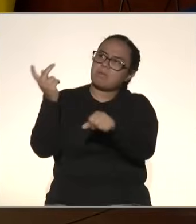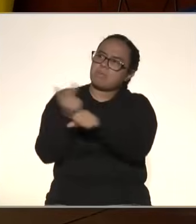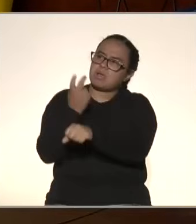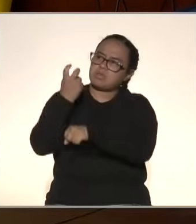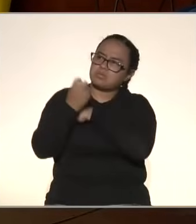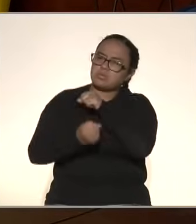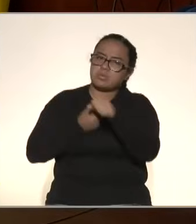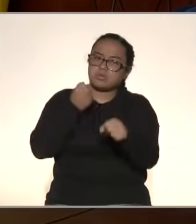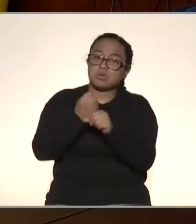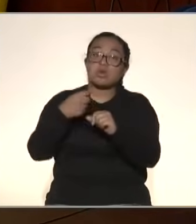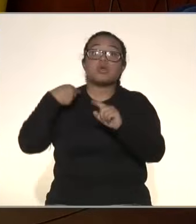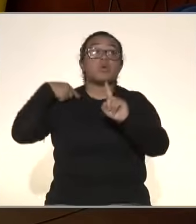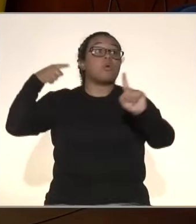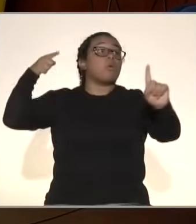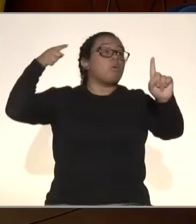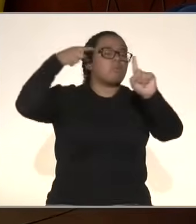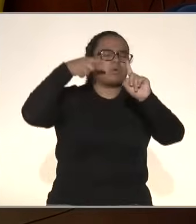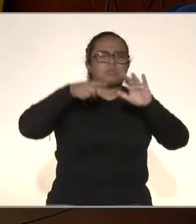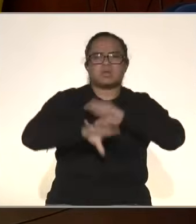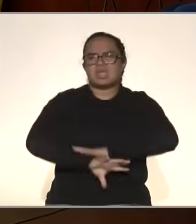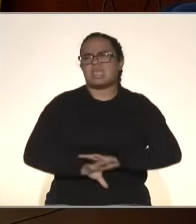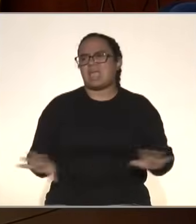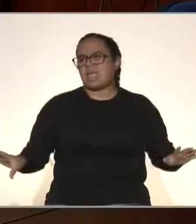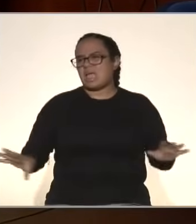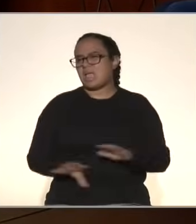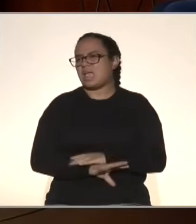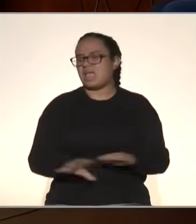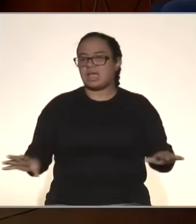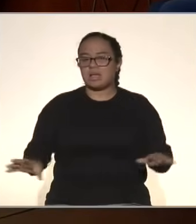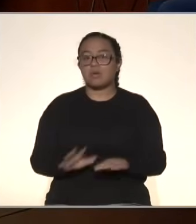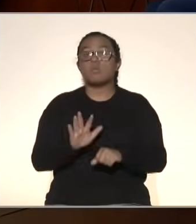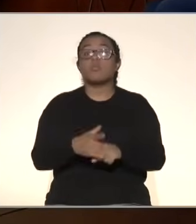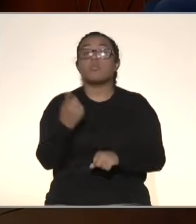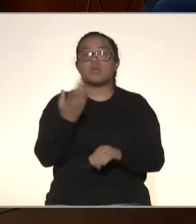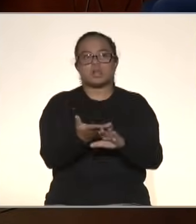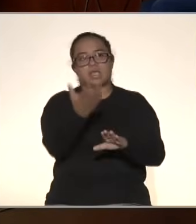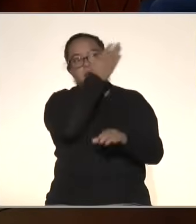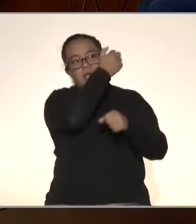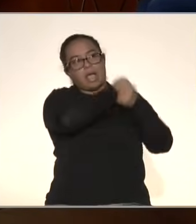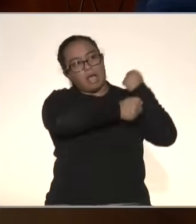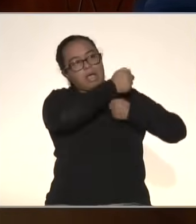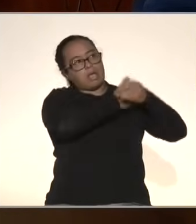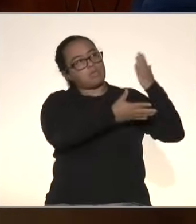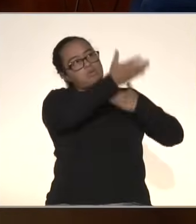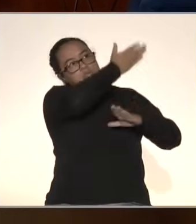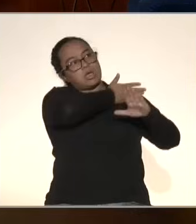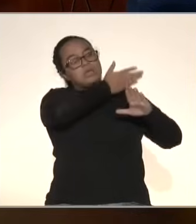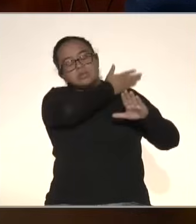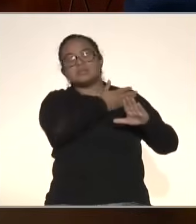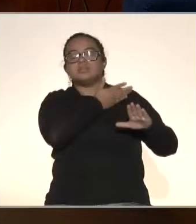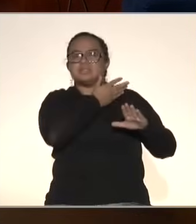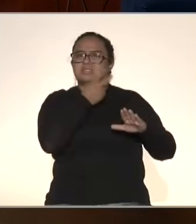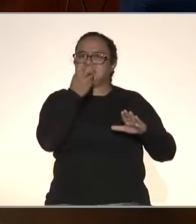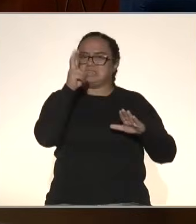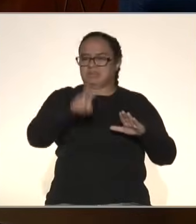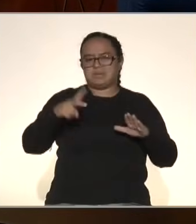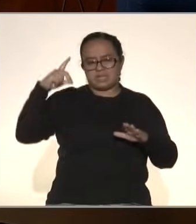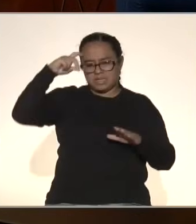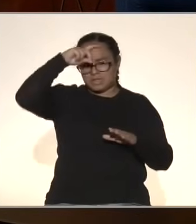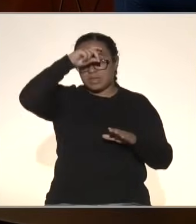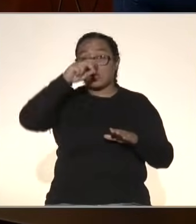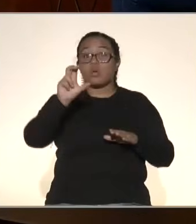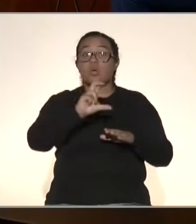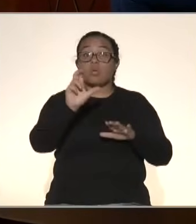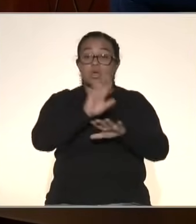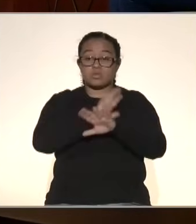ya no hago propósitos porque sí creo que en otros años fue frustrante. Y el día que entendí eso dije, o sea, no, es que